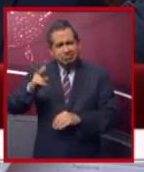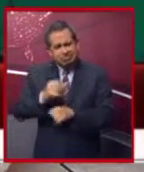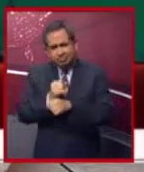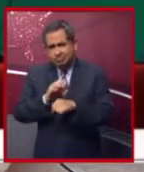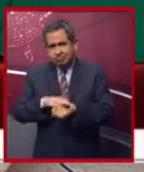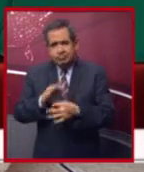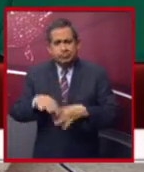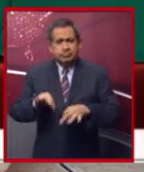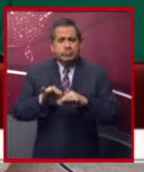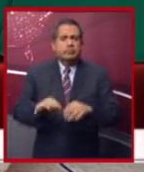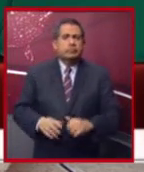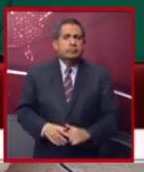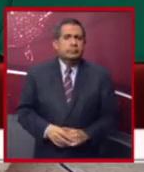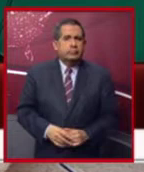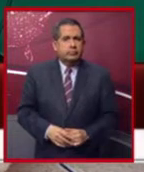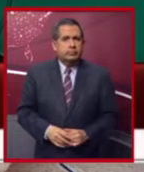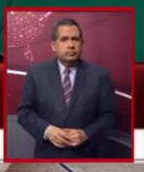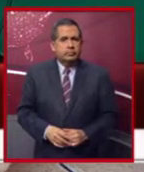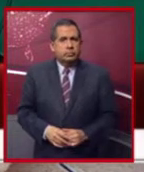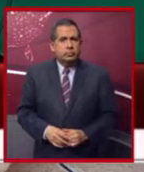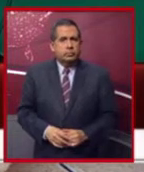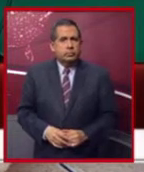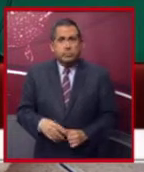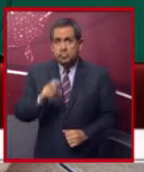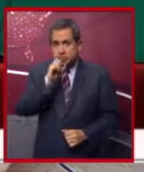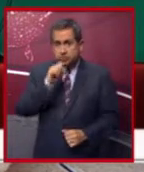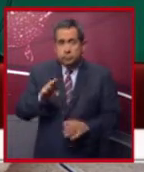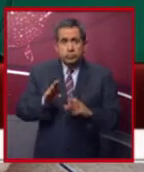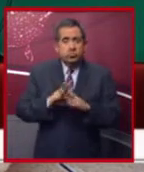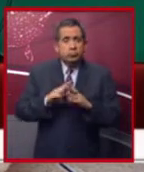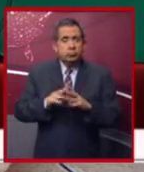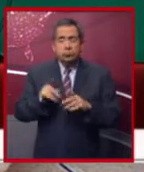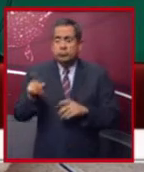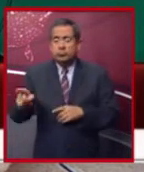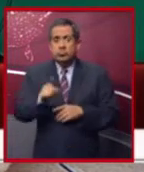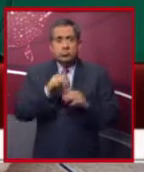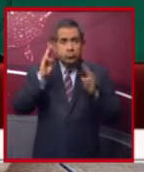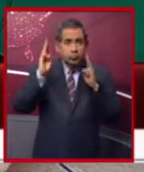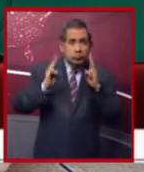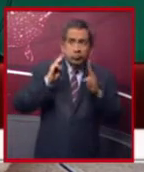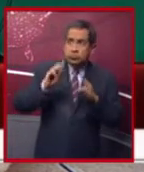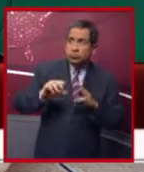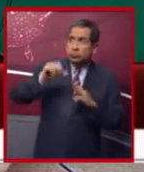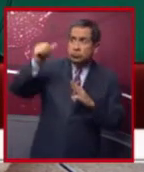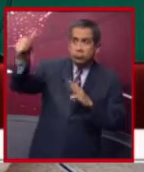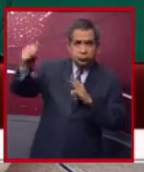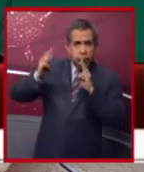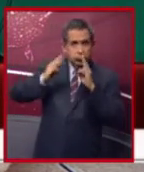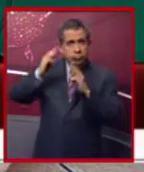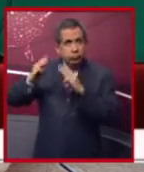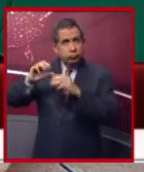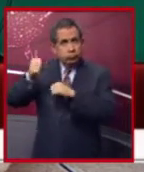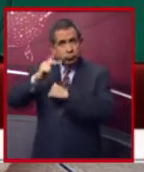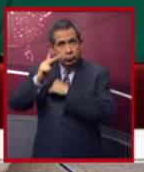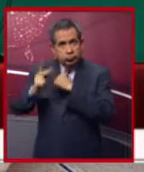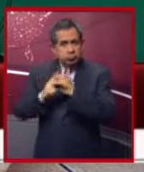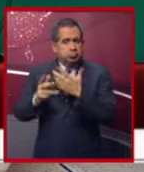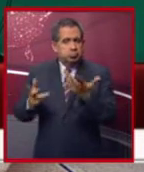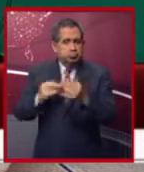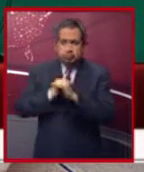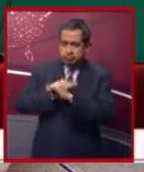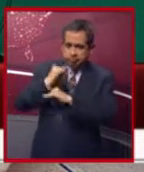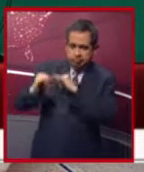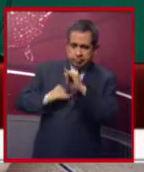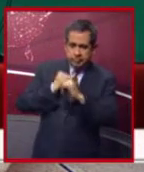fondo. Bueno, hablaron también de las relaciones con museos en el extranjero y reconocieron el marco jurídico